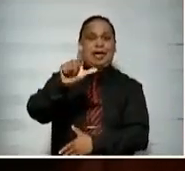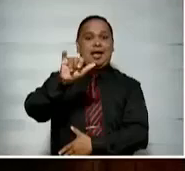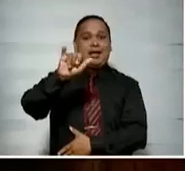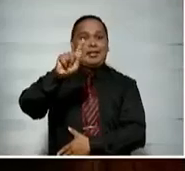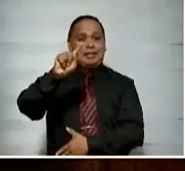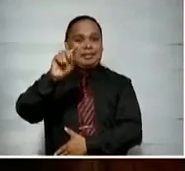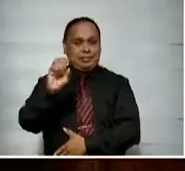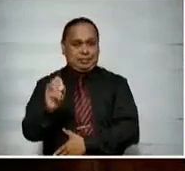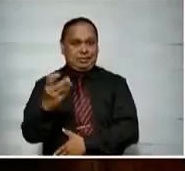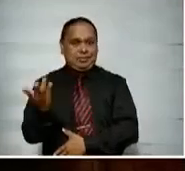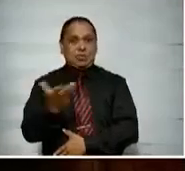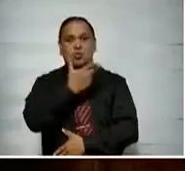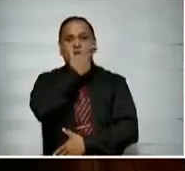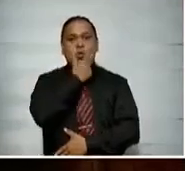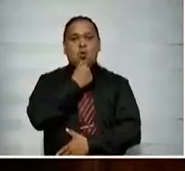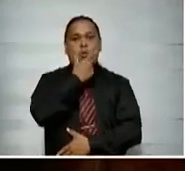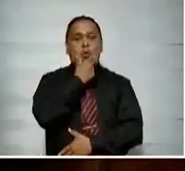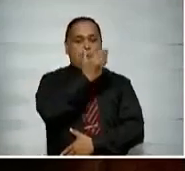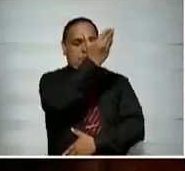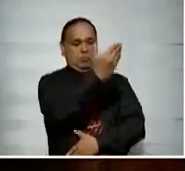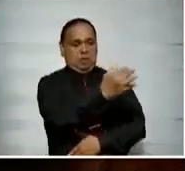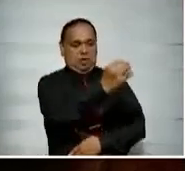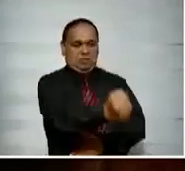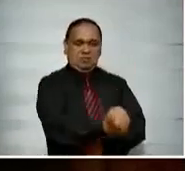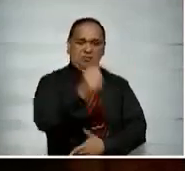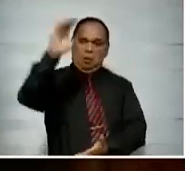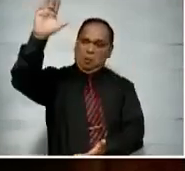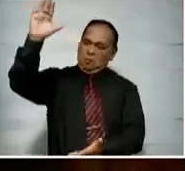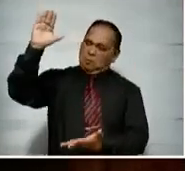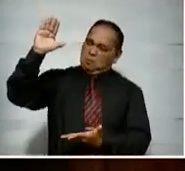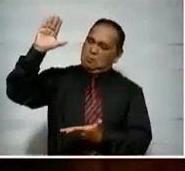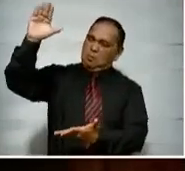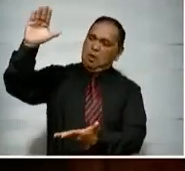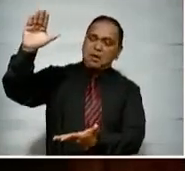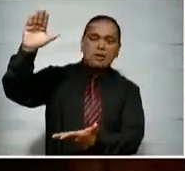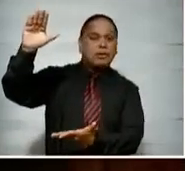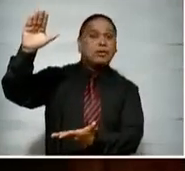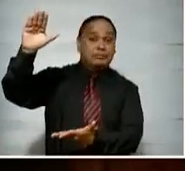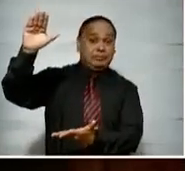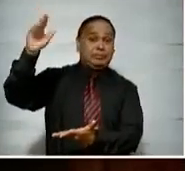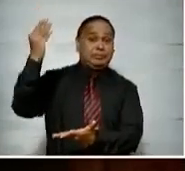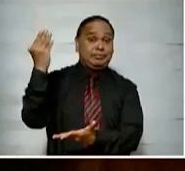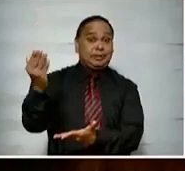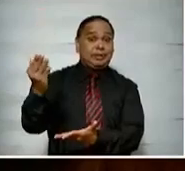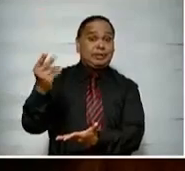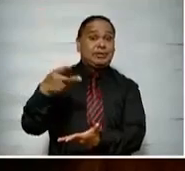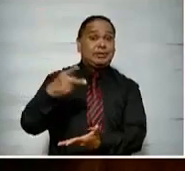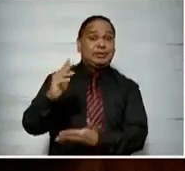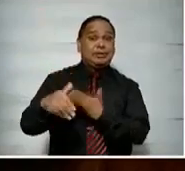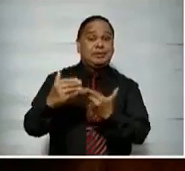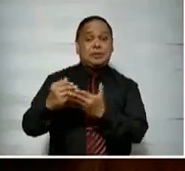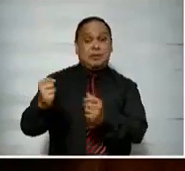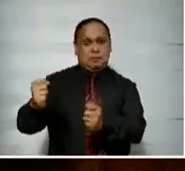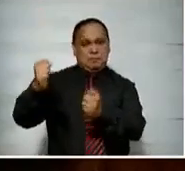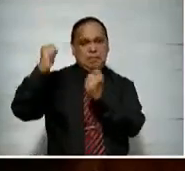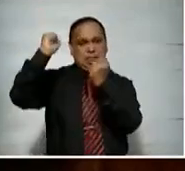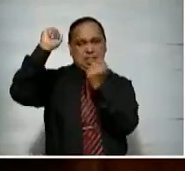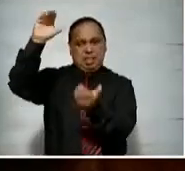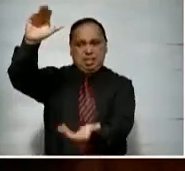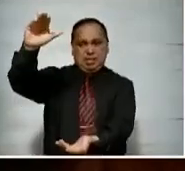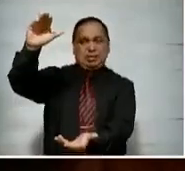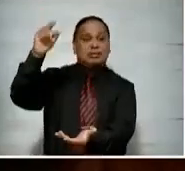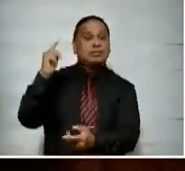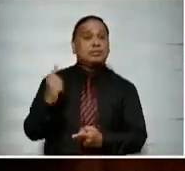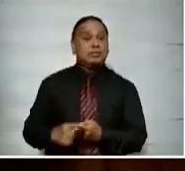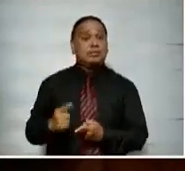pues, lo exhibe como un trofeo, ¿no? De esta industria del broderismo que tenemos ahora aquí implementada en nuestro